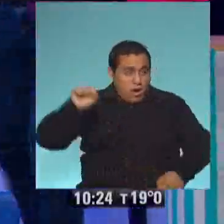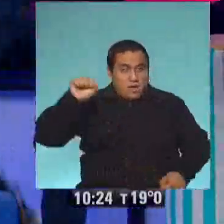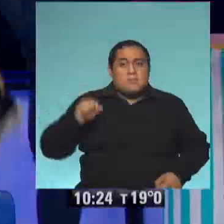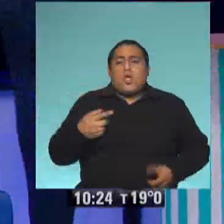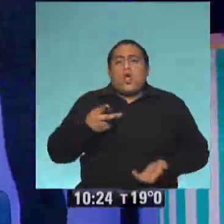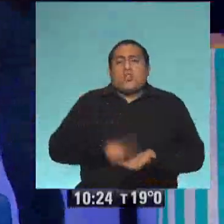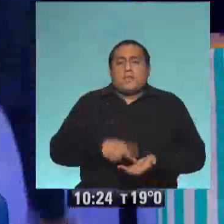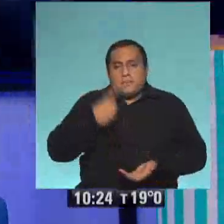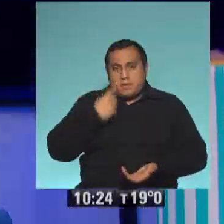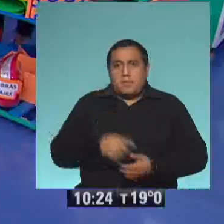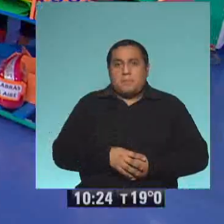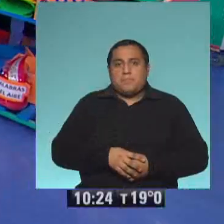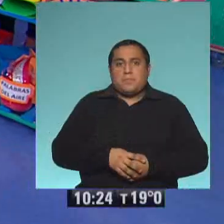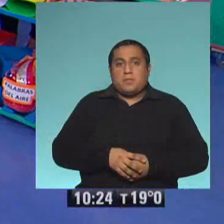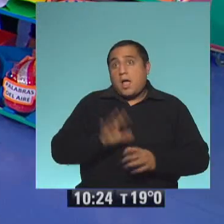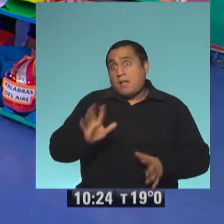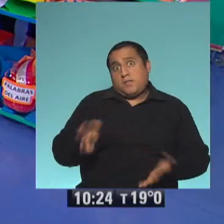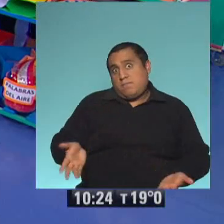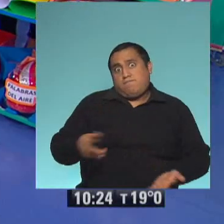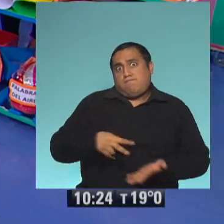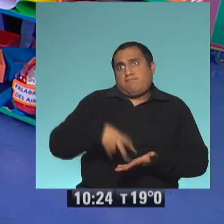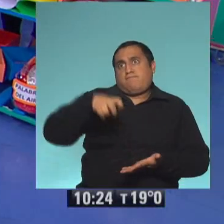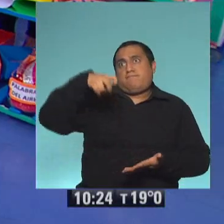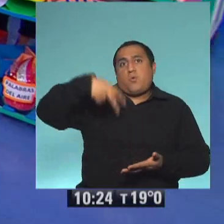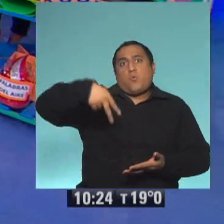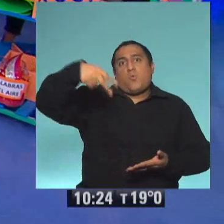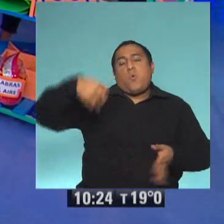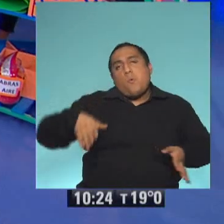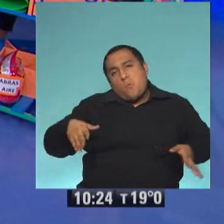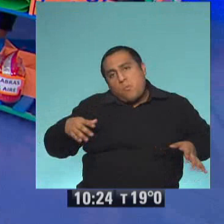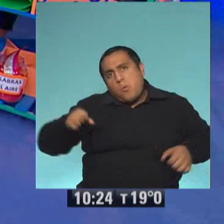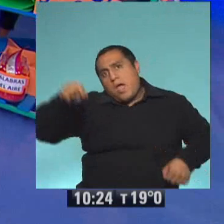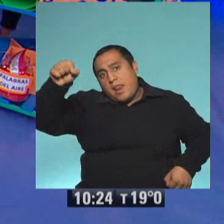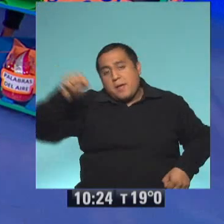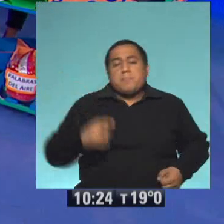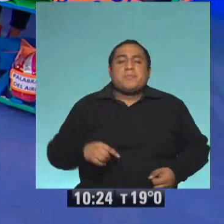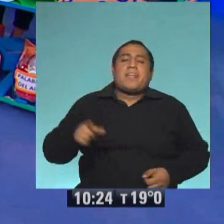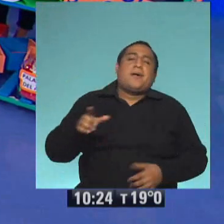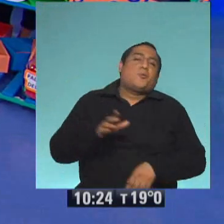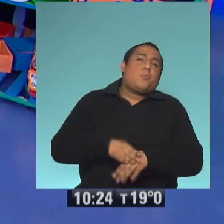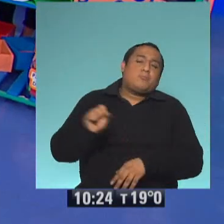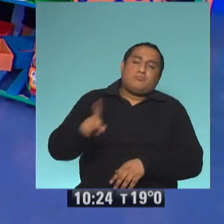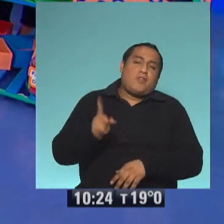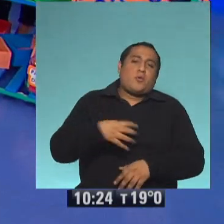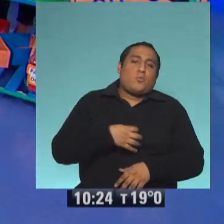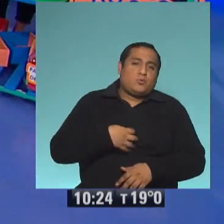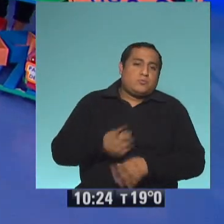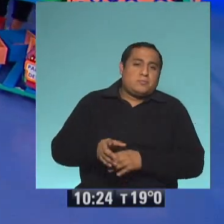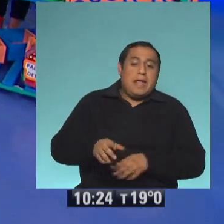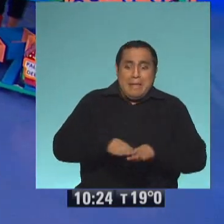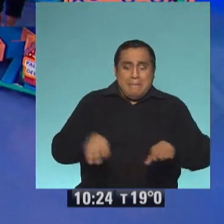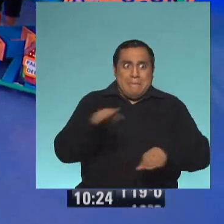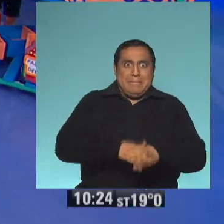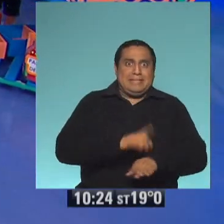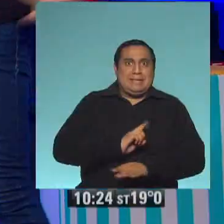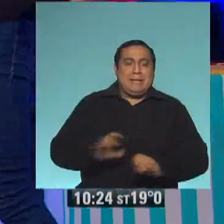nuevo. Yo te diría, no tomes. ¡Estoy más. Volando! No, y ahora claro. no. Yo entiendo, no es tu culpa, son esos uy, cursos que estás tomando. Esto no se podía pisar. Ya está.